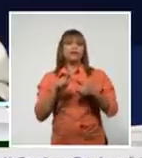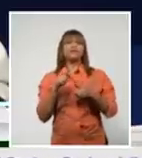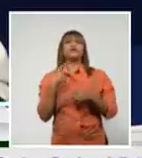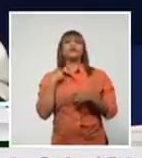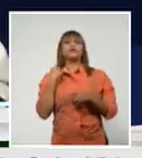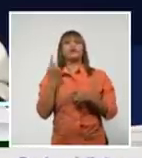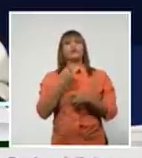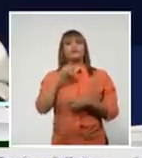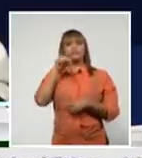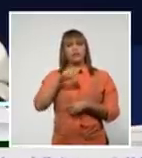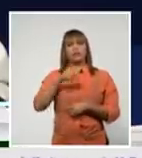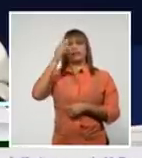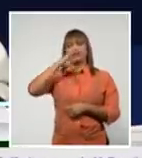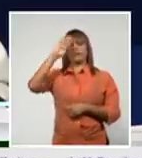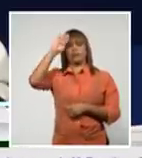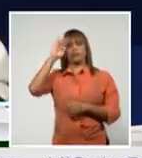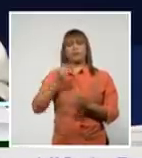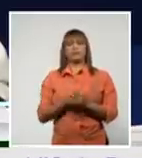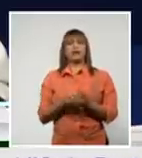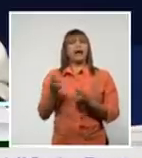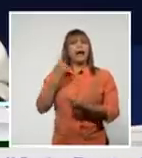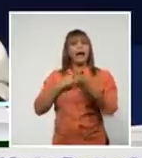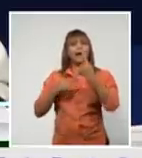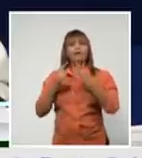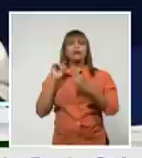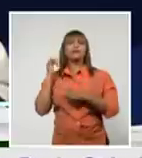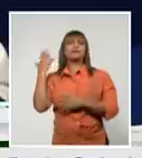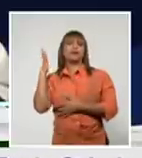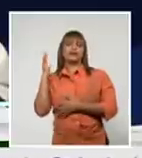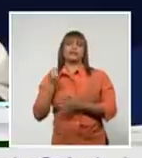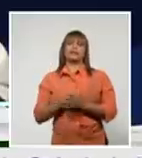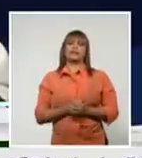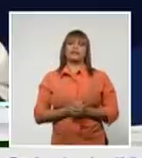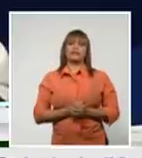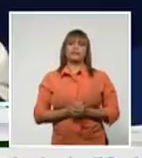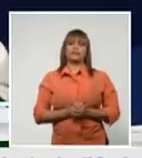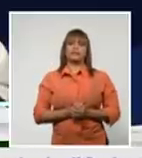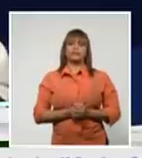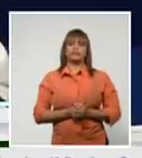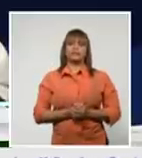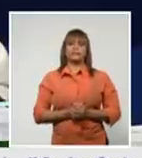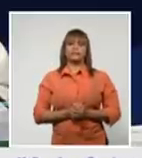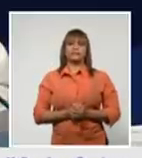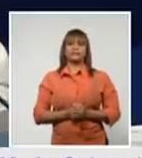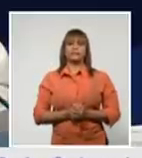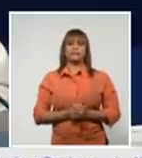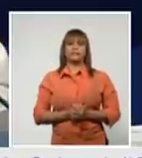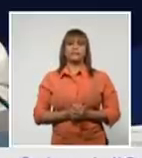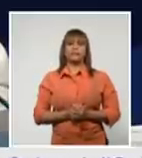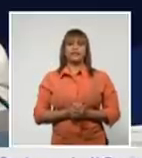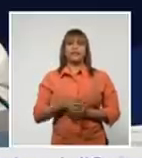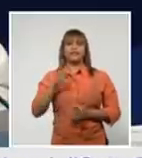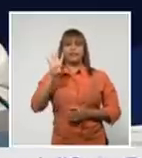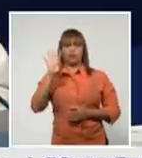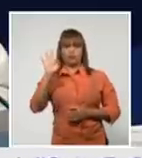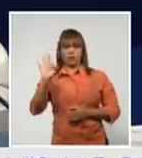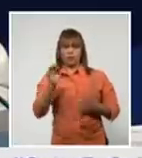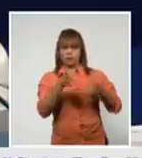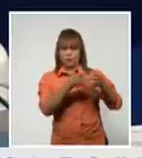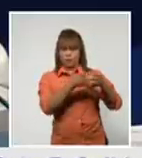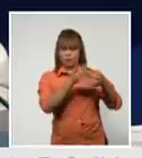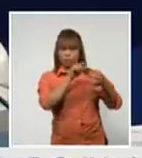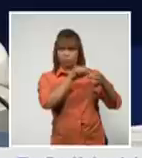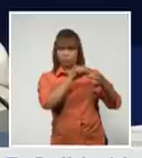autóctonos, a pesar de que son, aunque sean extranjeros. De los 48 casos